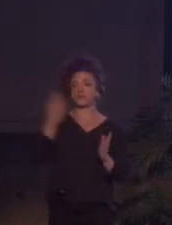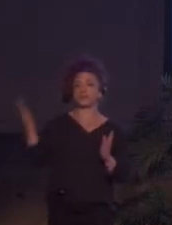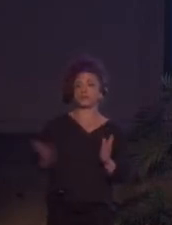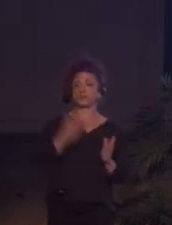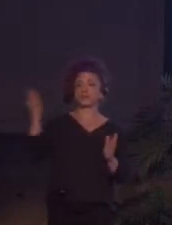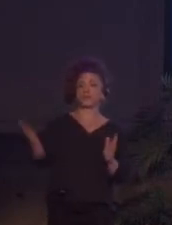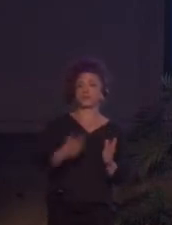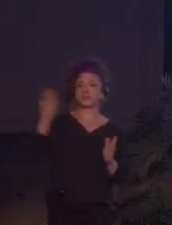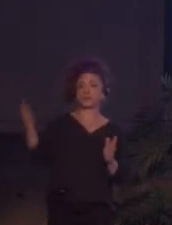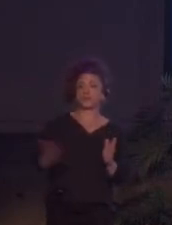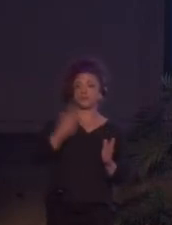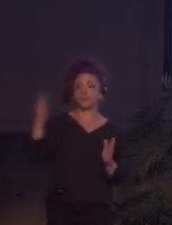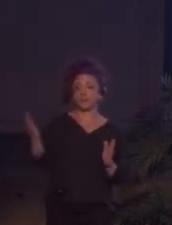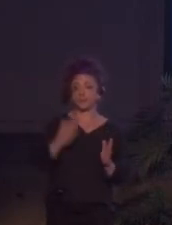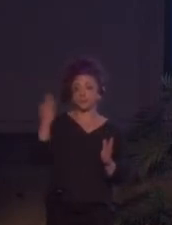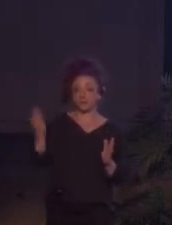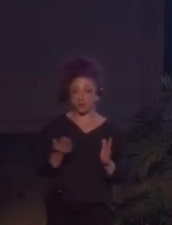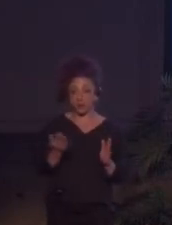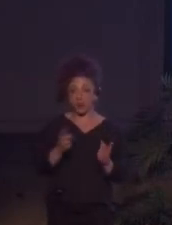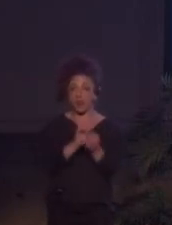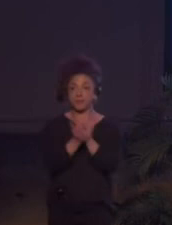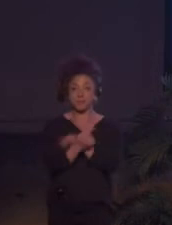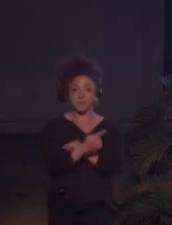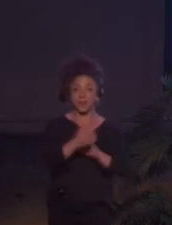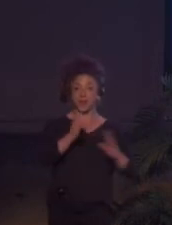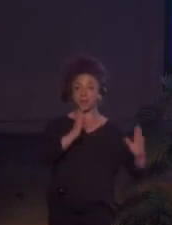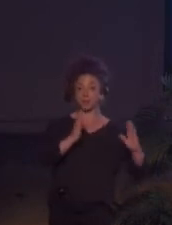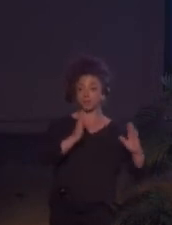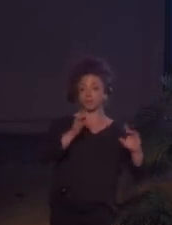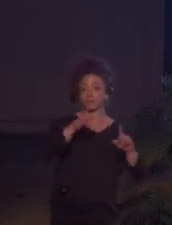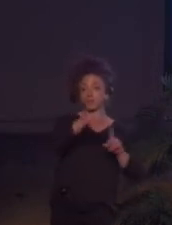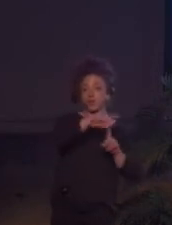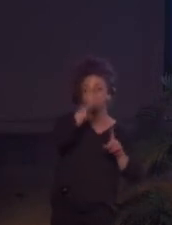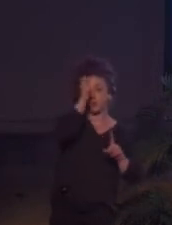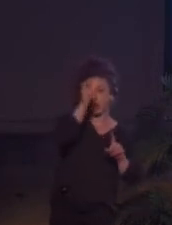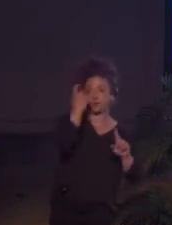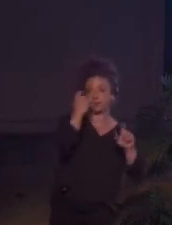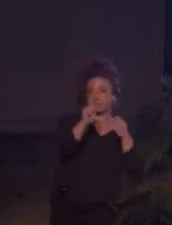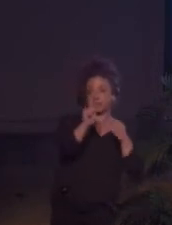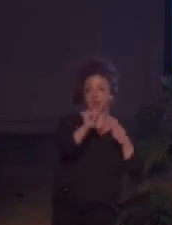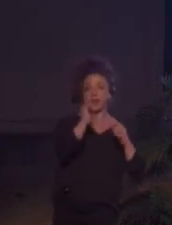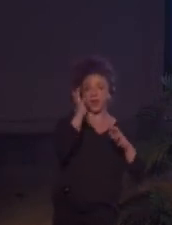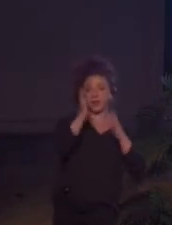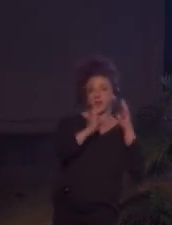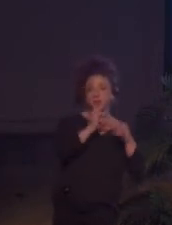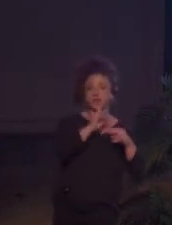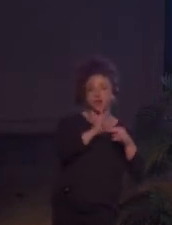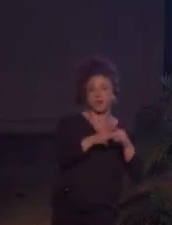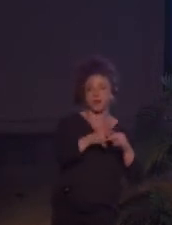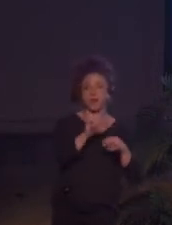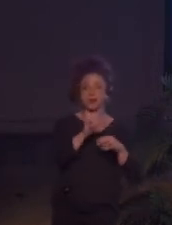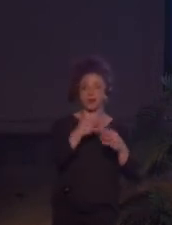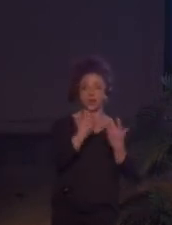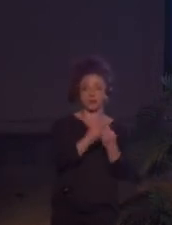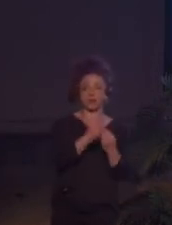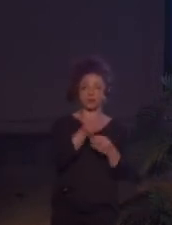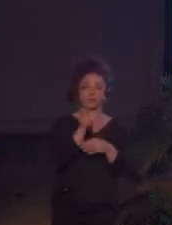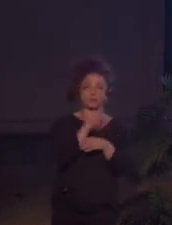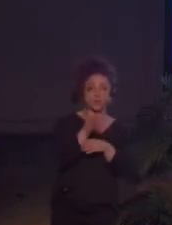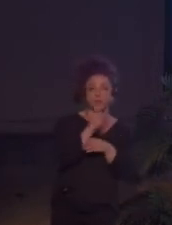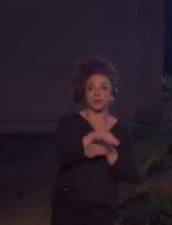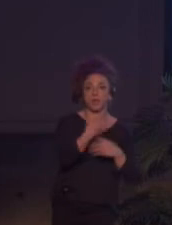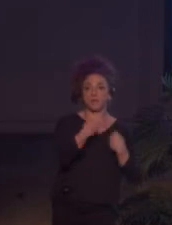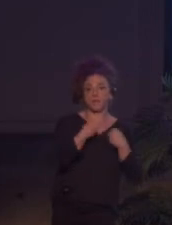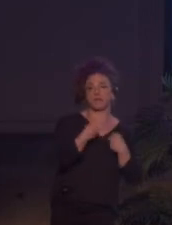veo la oportunidad es a que esa persona conecte con la identidad de ese animal, ¿no? Porque hay una convivencia, porque hay una